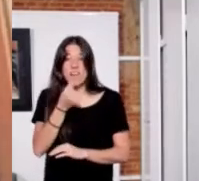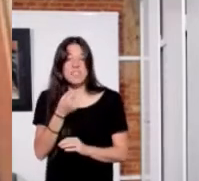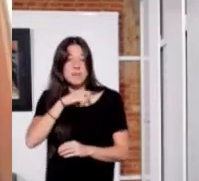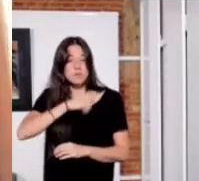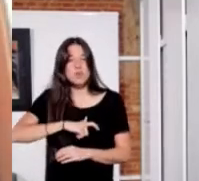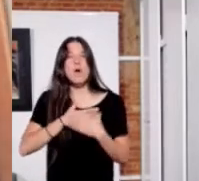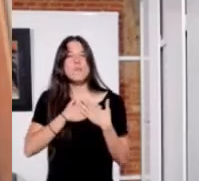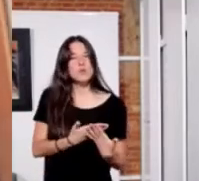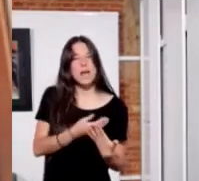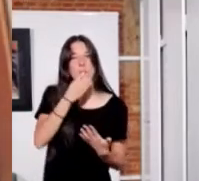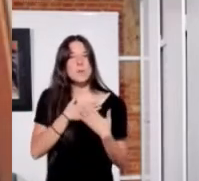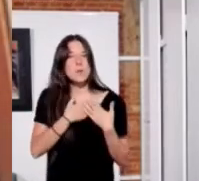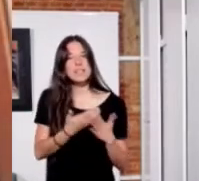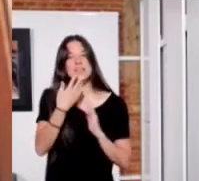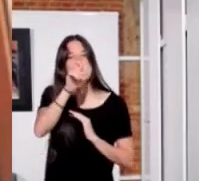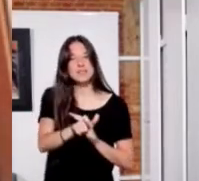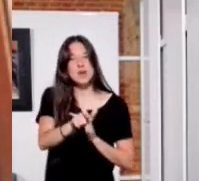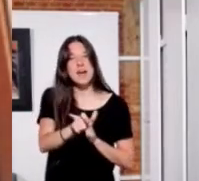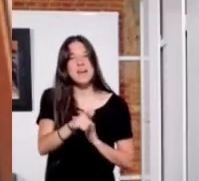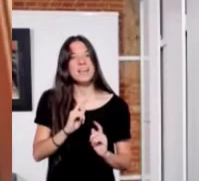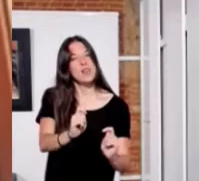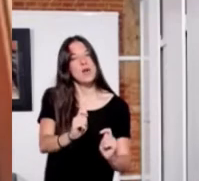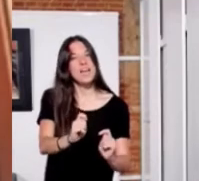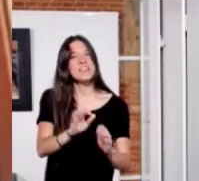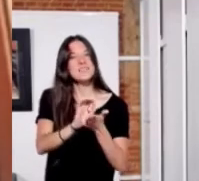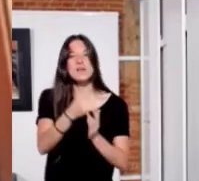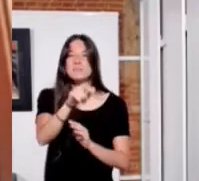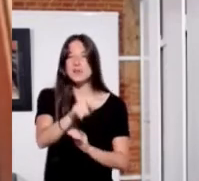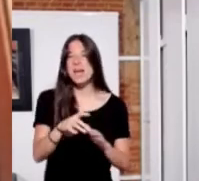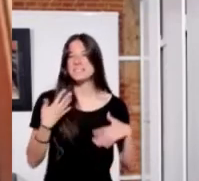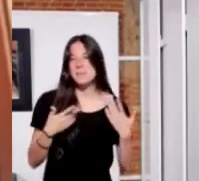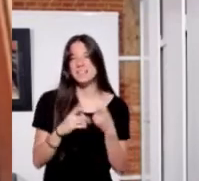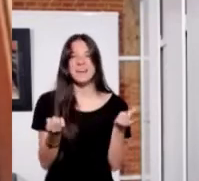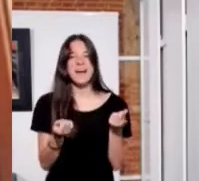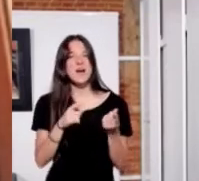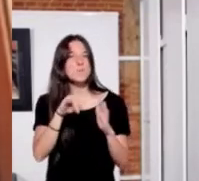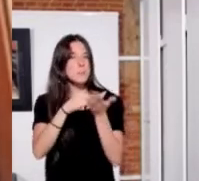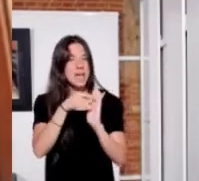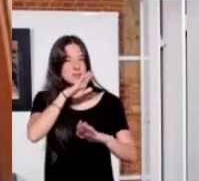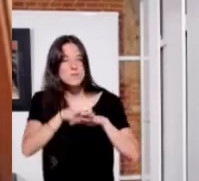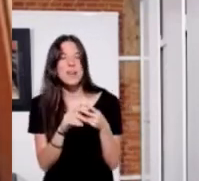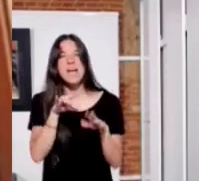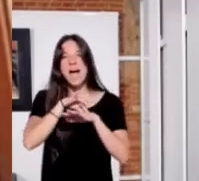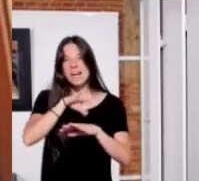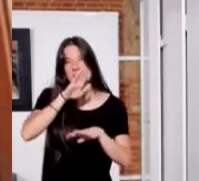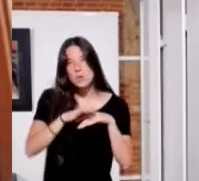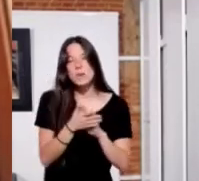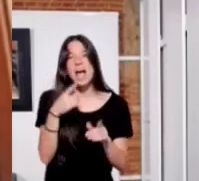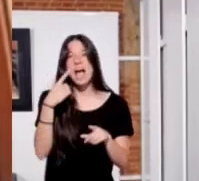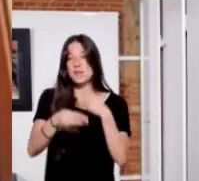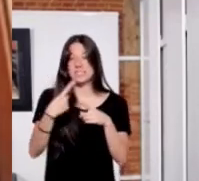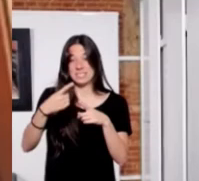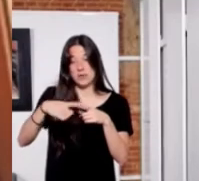voluntario cuando el destinatario del servicio es simpático, cumple con los planes, cumple con las agendas, hace todo lo que le decimos que tiene que